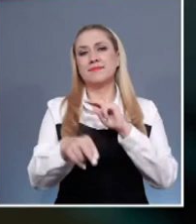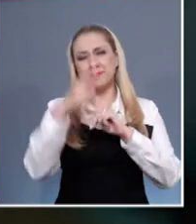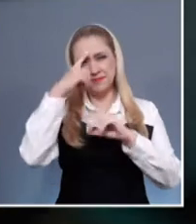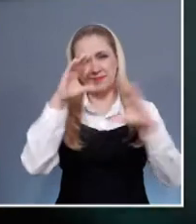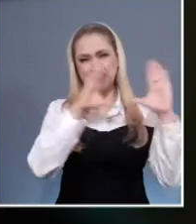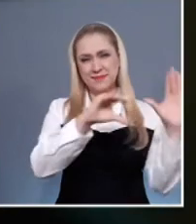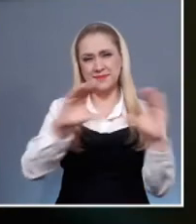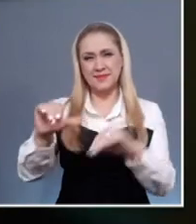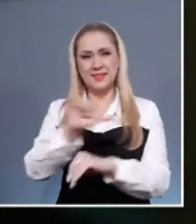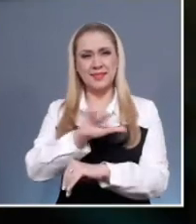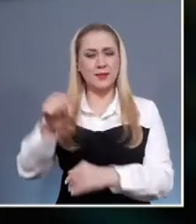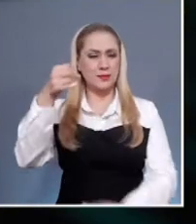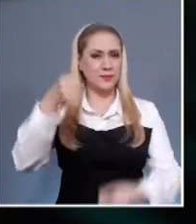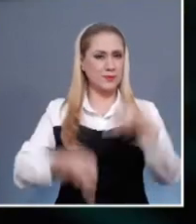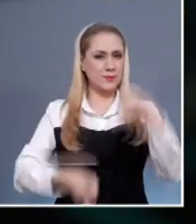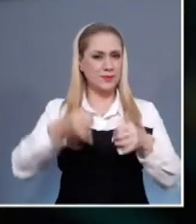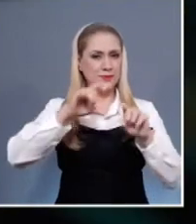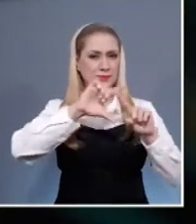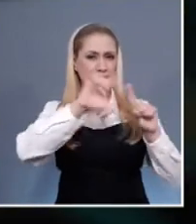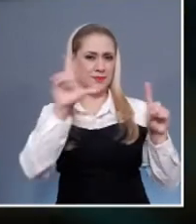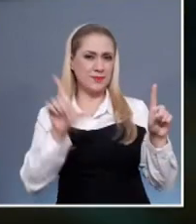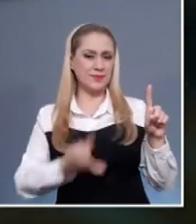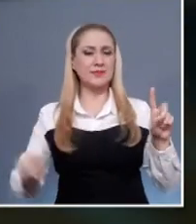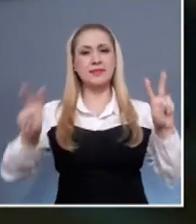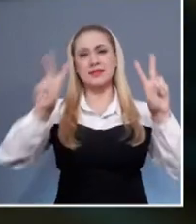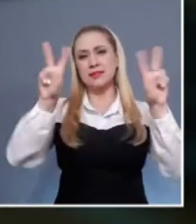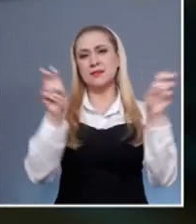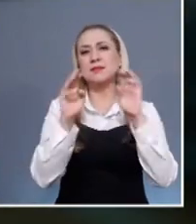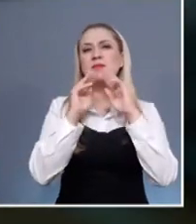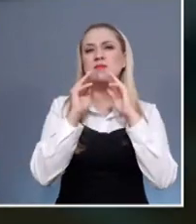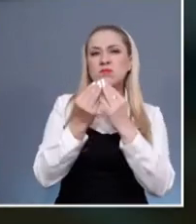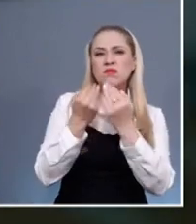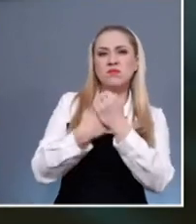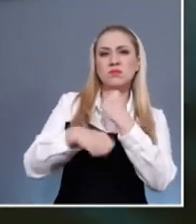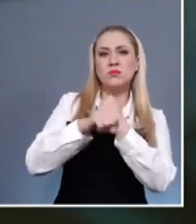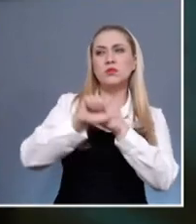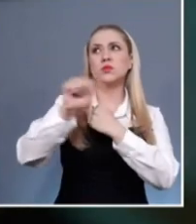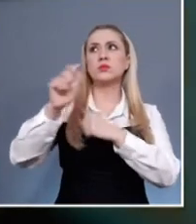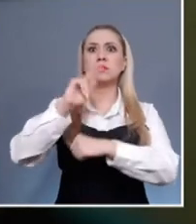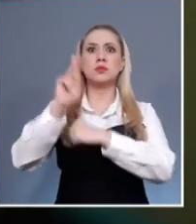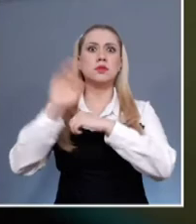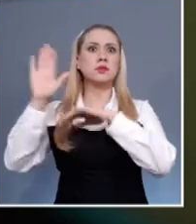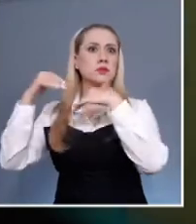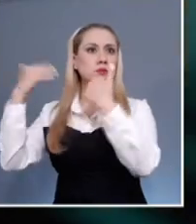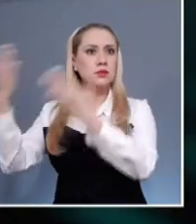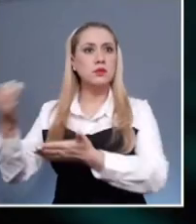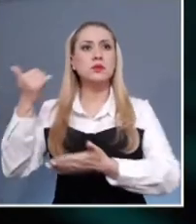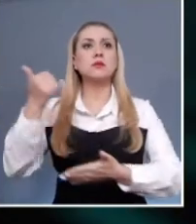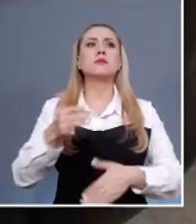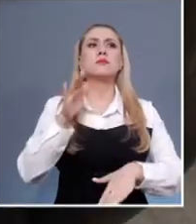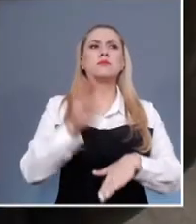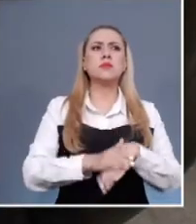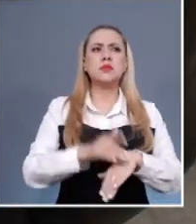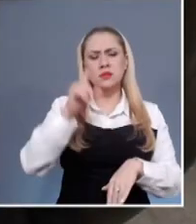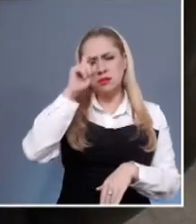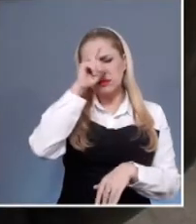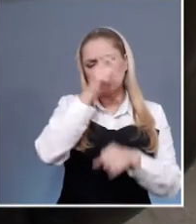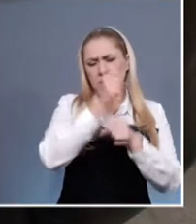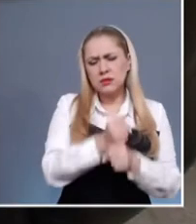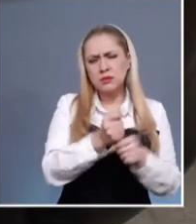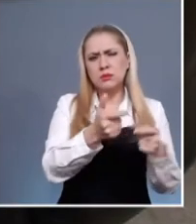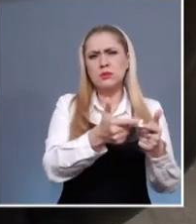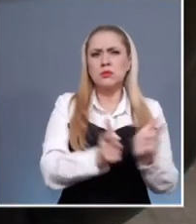justicia federales en materia de crimen organizado transnacional y grupos en situación de vulnerabilidad en América Latina, subrayó